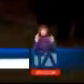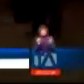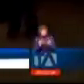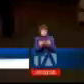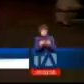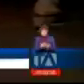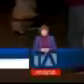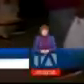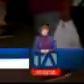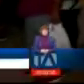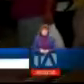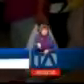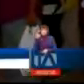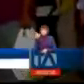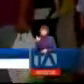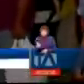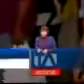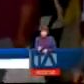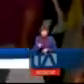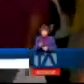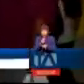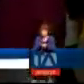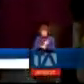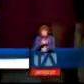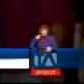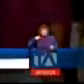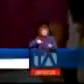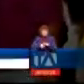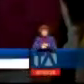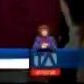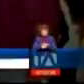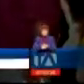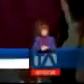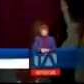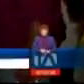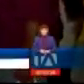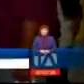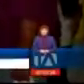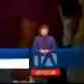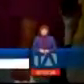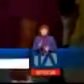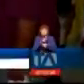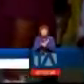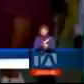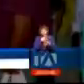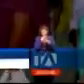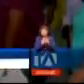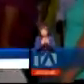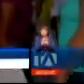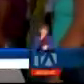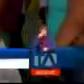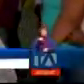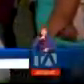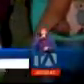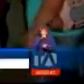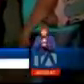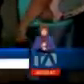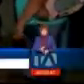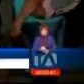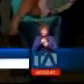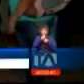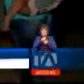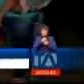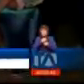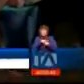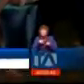sería la presunta víctima de la jornada de hoy, uno de los reos que se encontraba pues en máxima seguridad, también